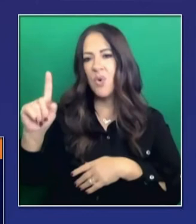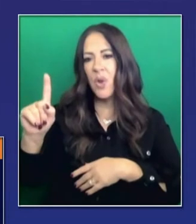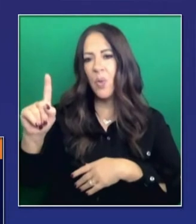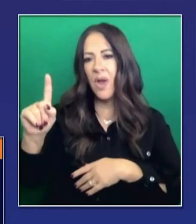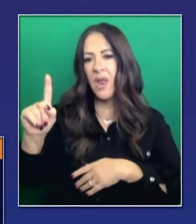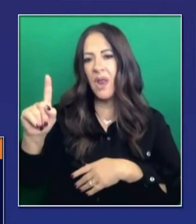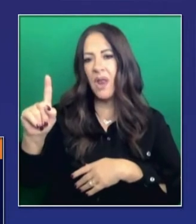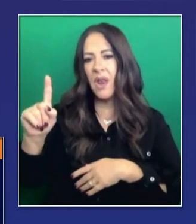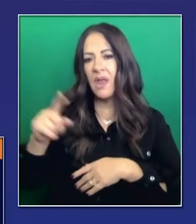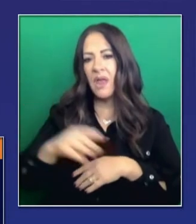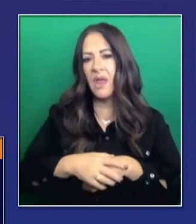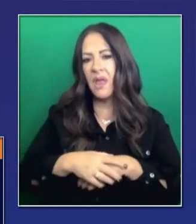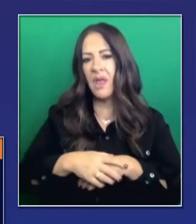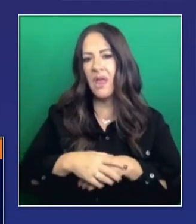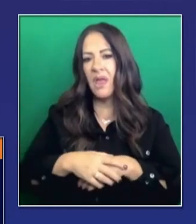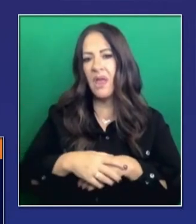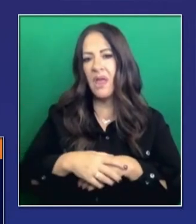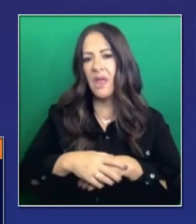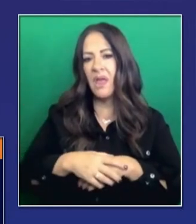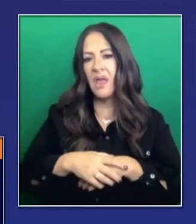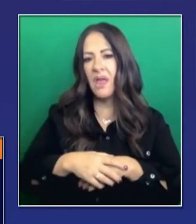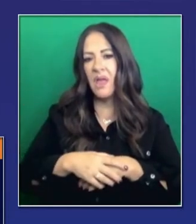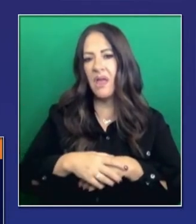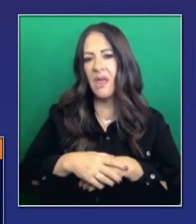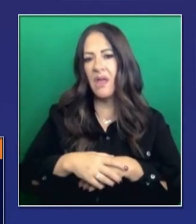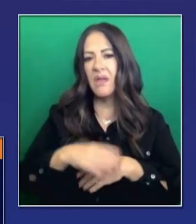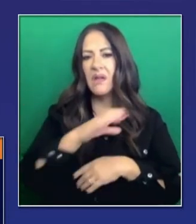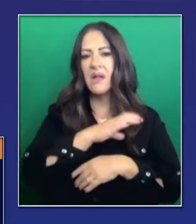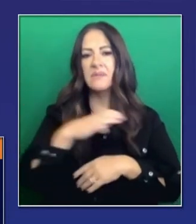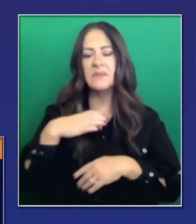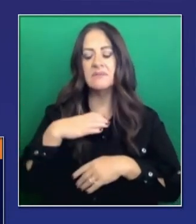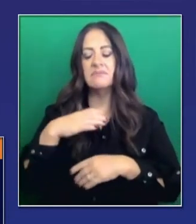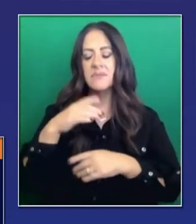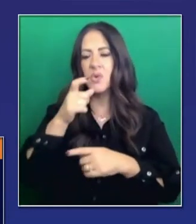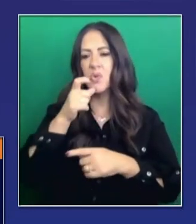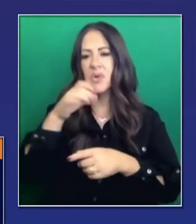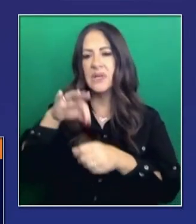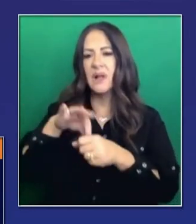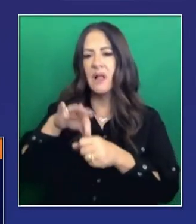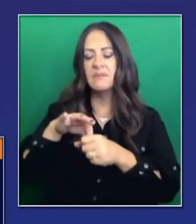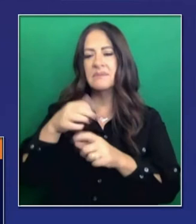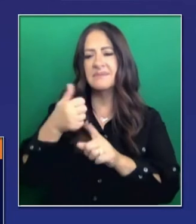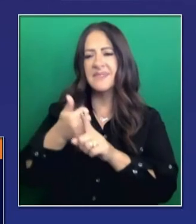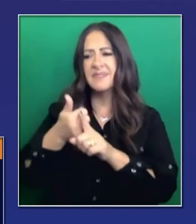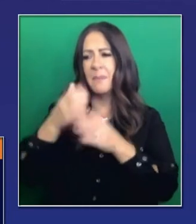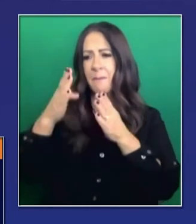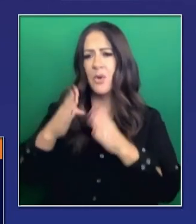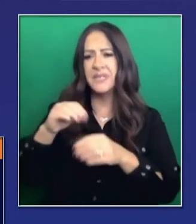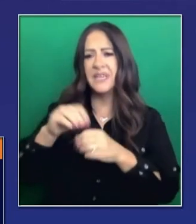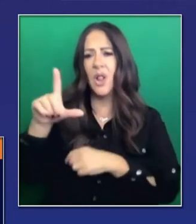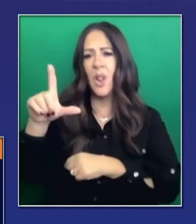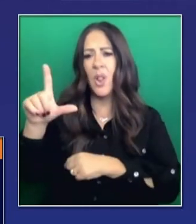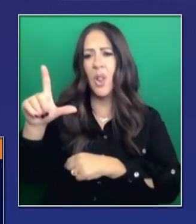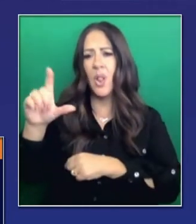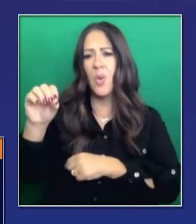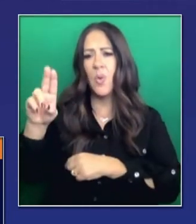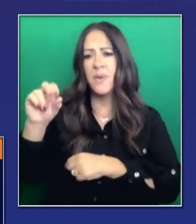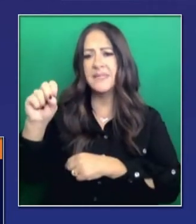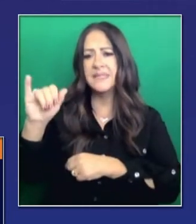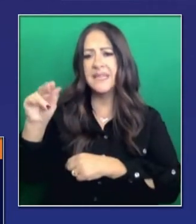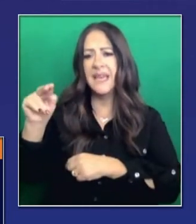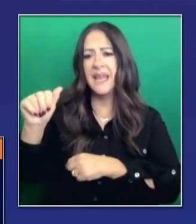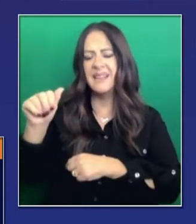incluso. Era un congresista electo de 41 años de edad de Luisiana